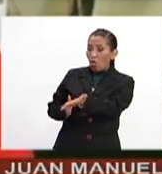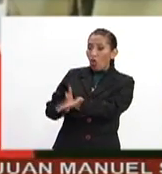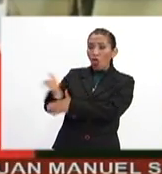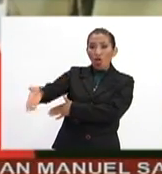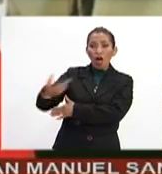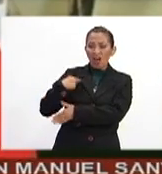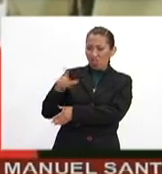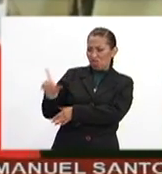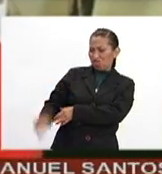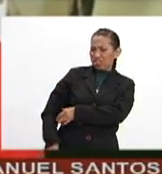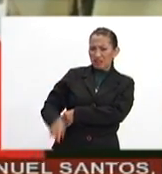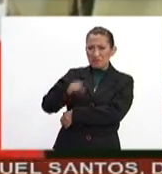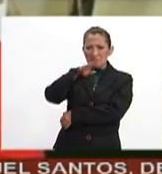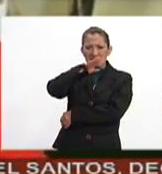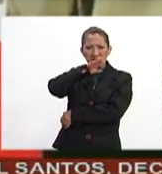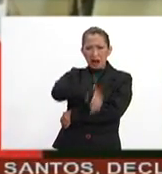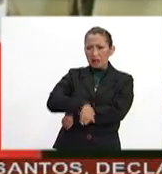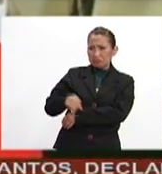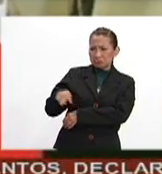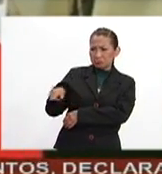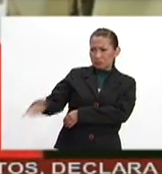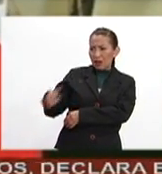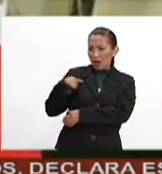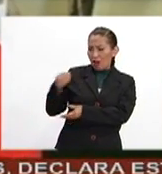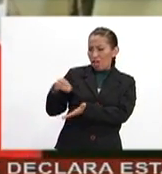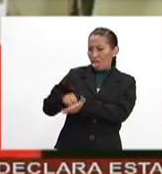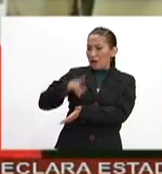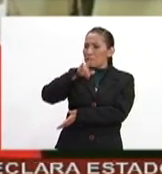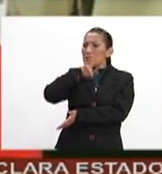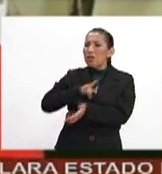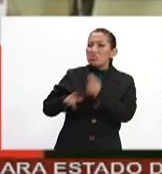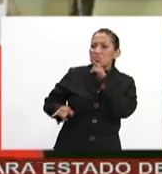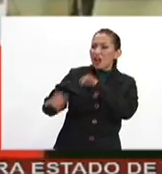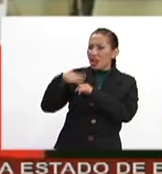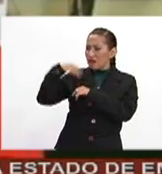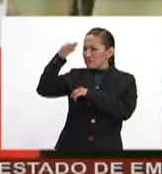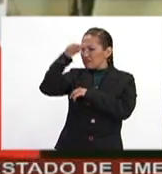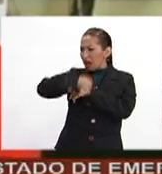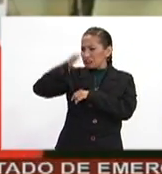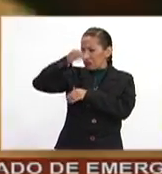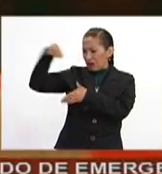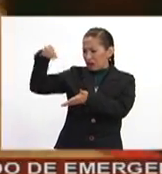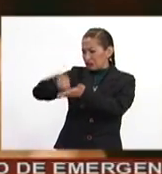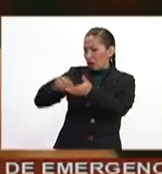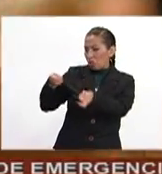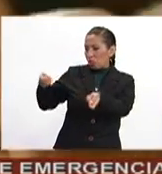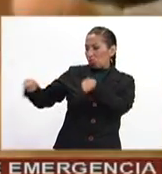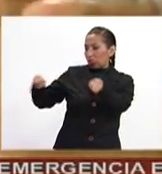intervencionista, vulgar también, plagado de mentiras, de falsedades,